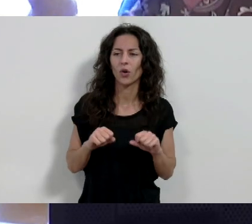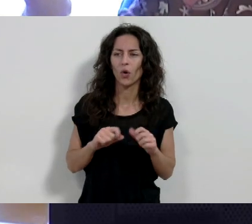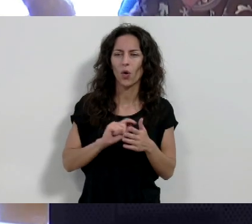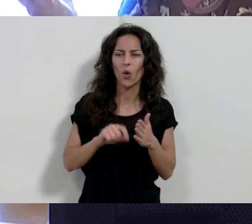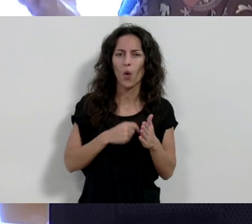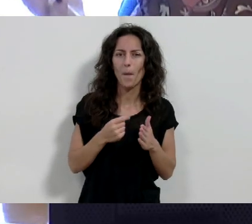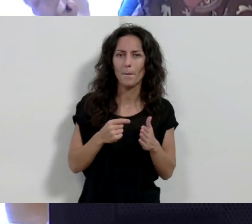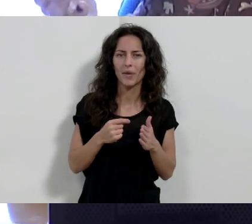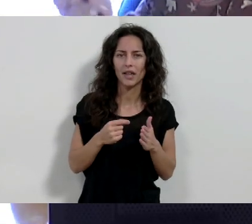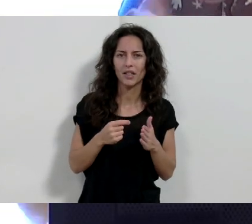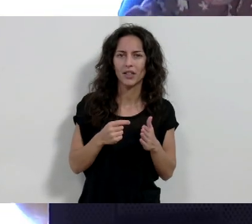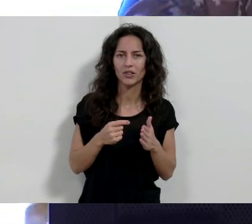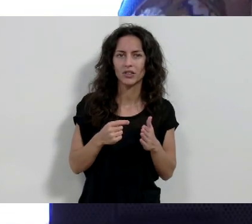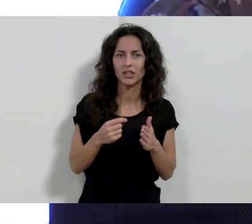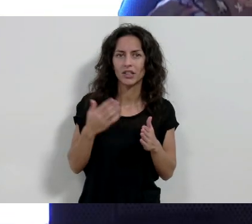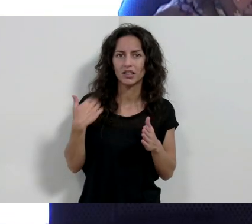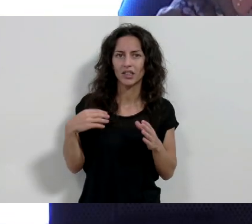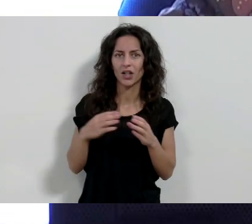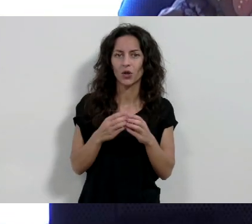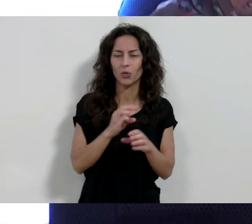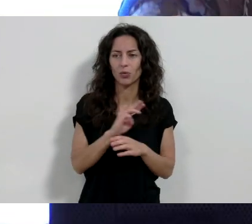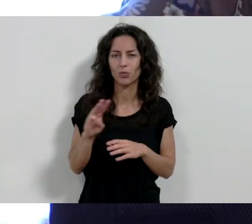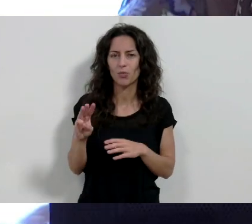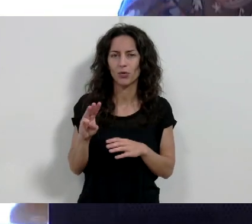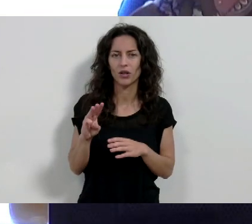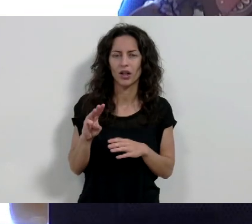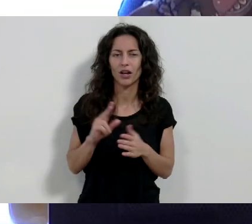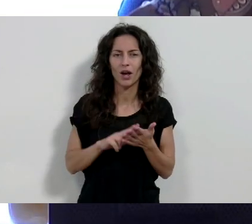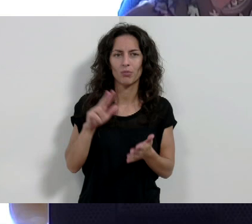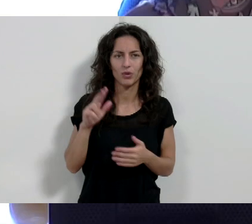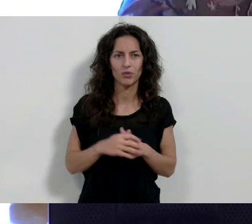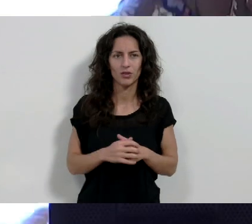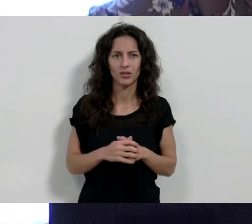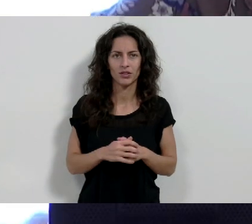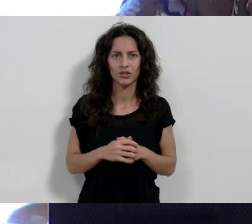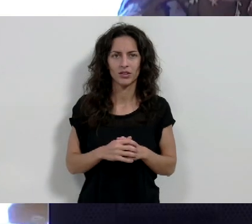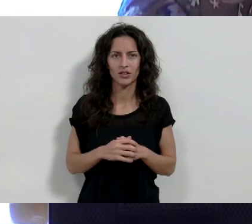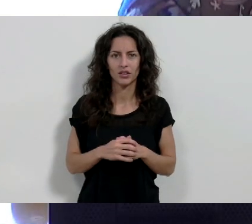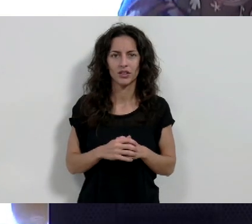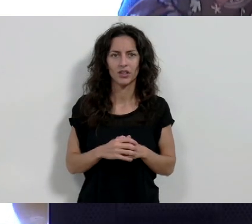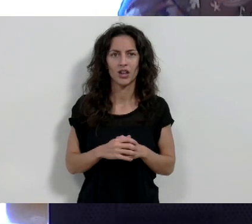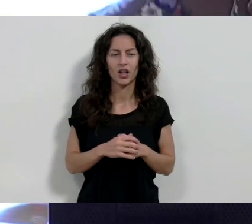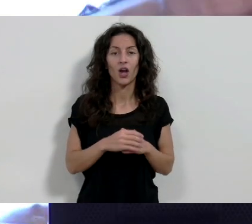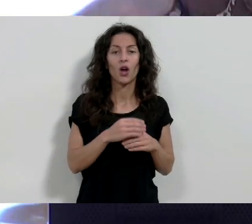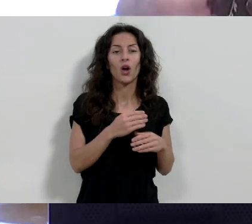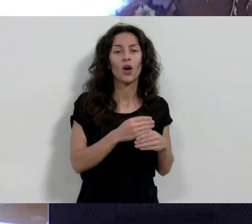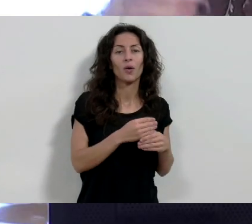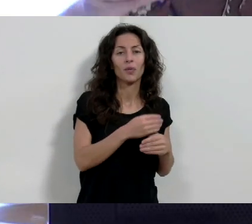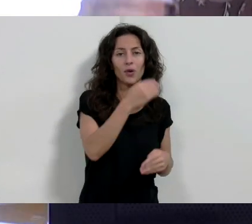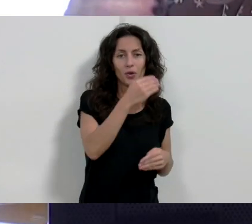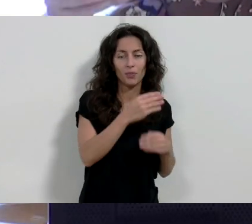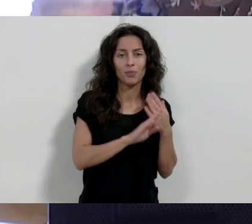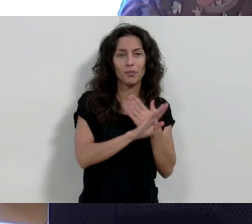empezamos nosotros a hacerlo. Y es que es tan sencillo como sentarse con las comunidades de propietarios, con los administradores de fincas que tienen un